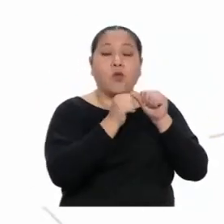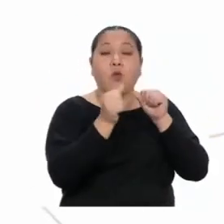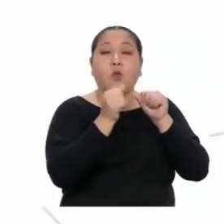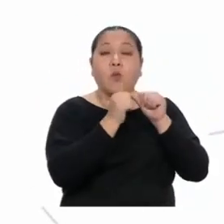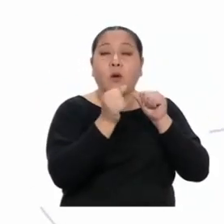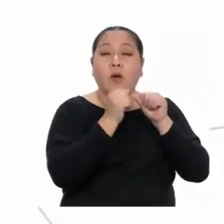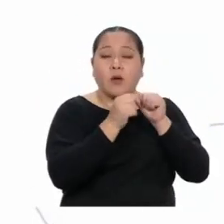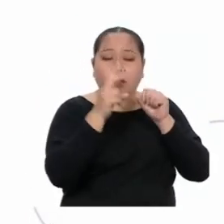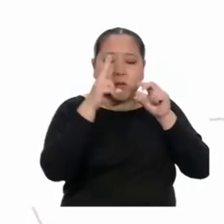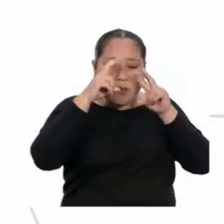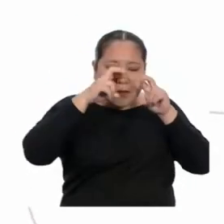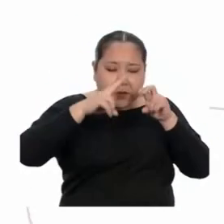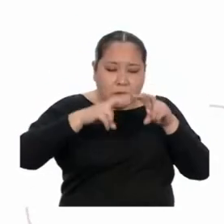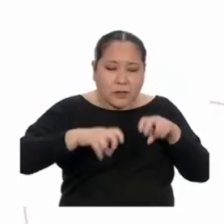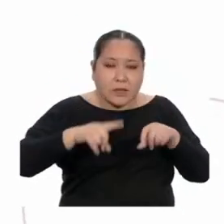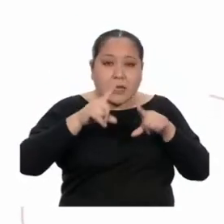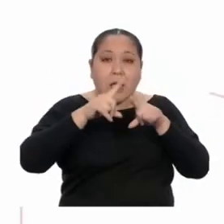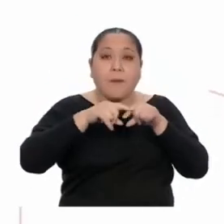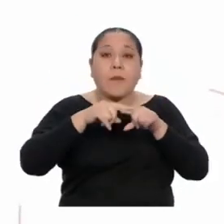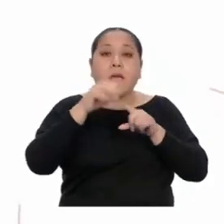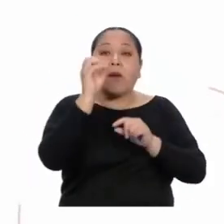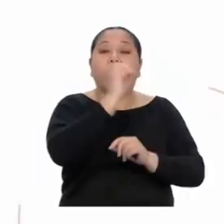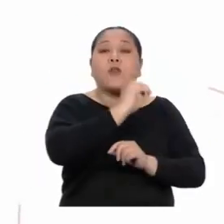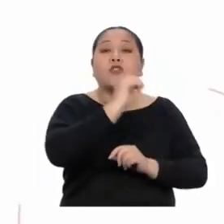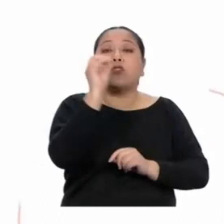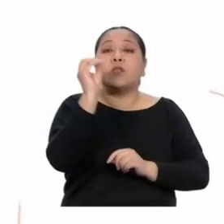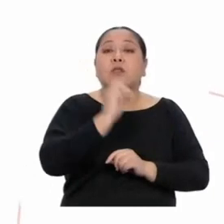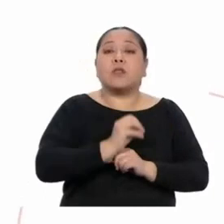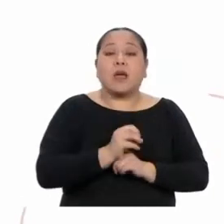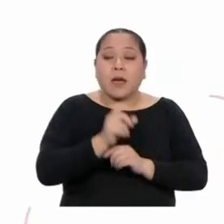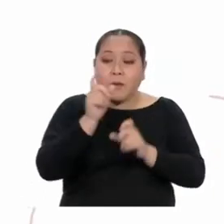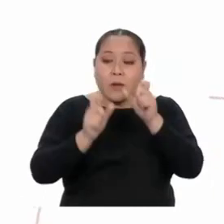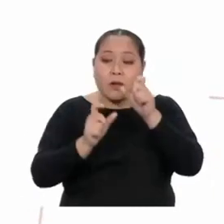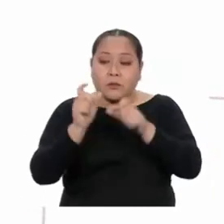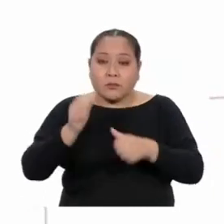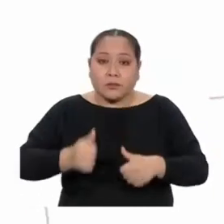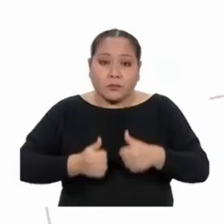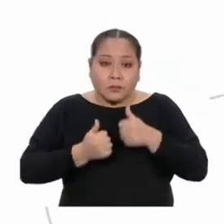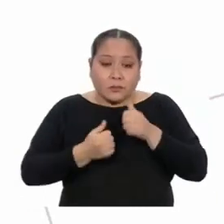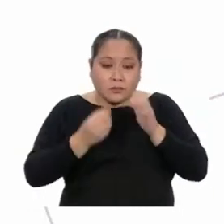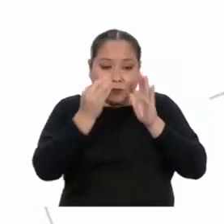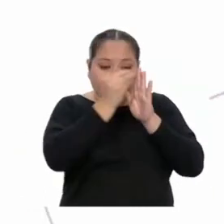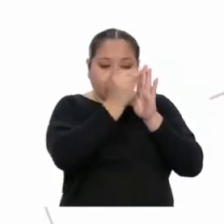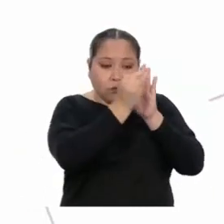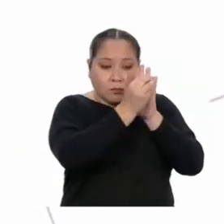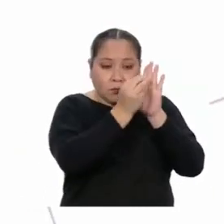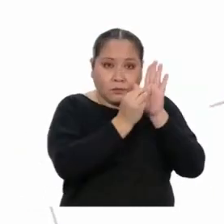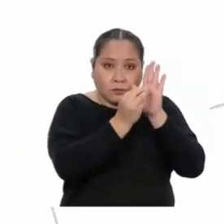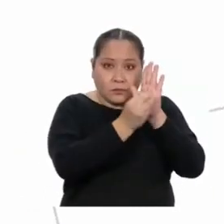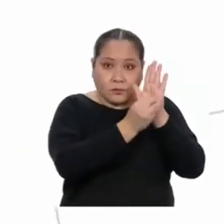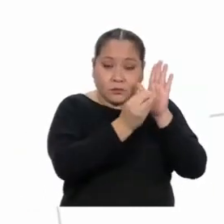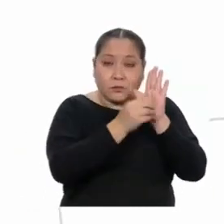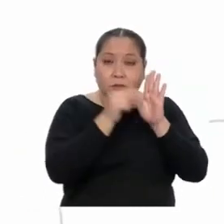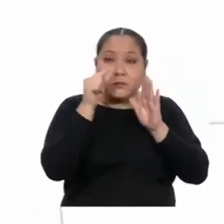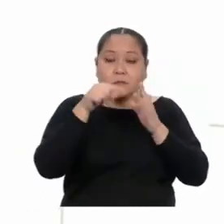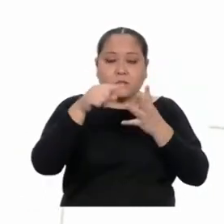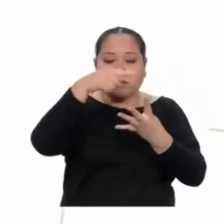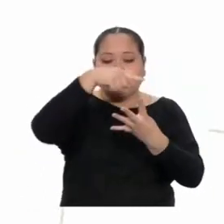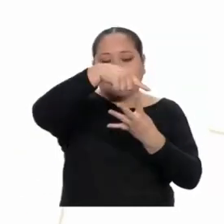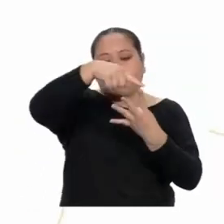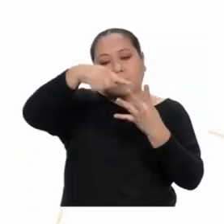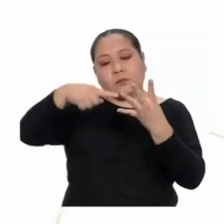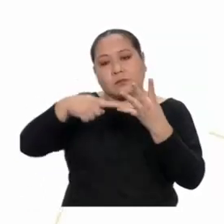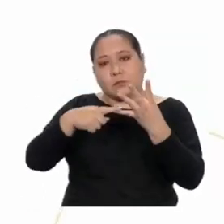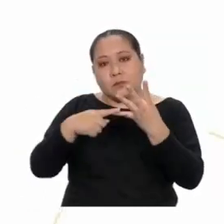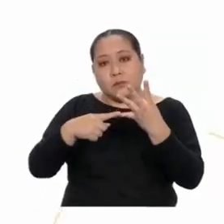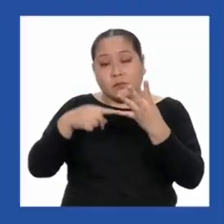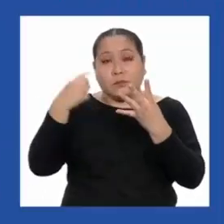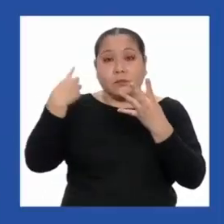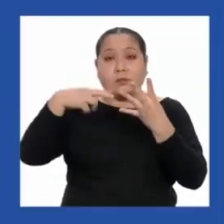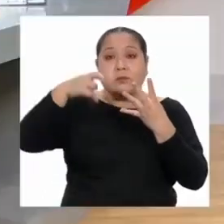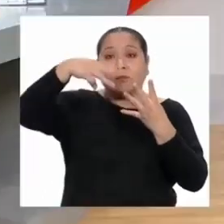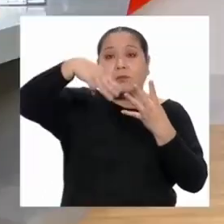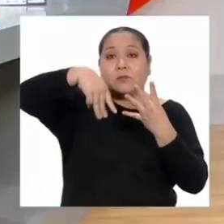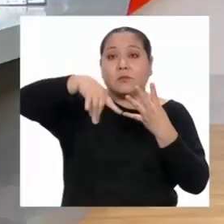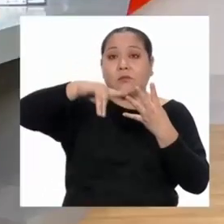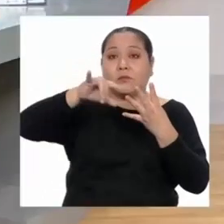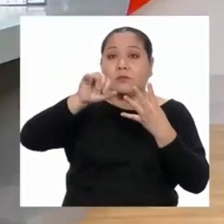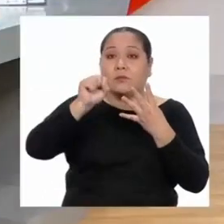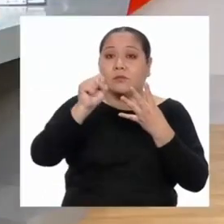muestra dependiendo del porcentaje de la población. Y esos son los 4 tipos de muestreo probabilísticos que